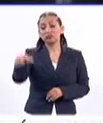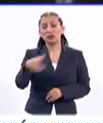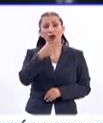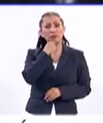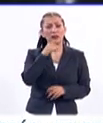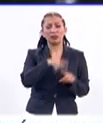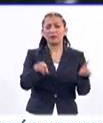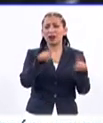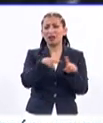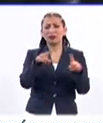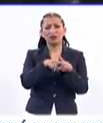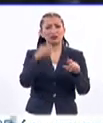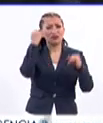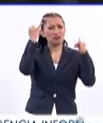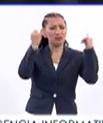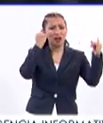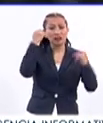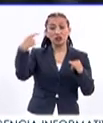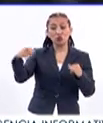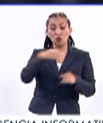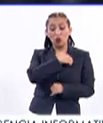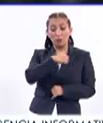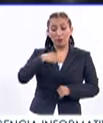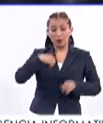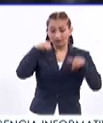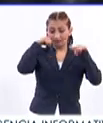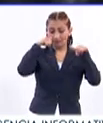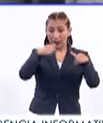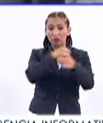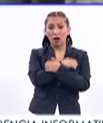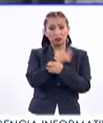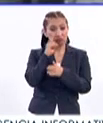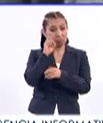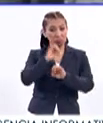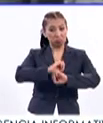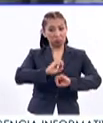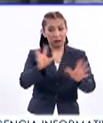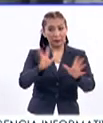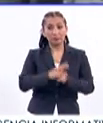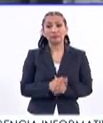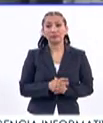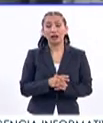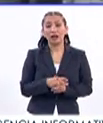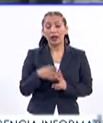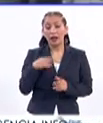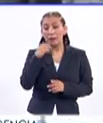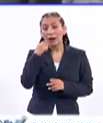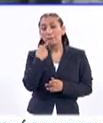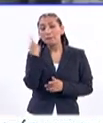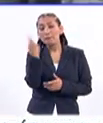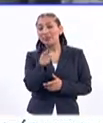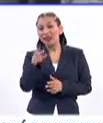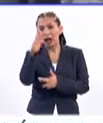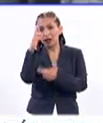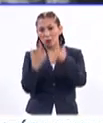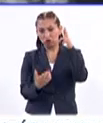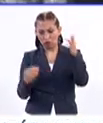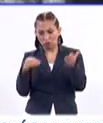hombre multifacético, pero su compromiso con la educación fue evidente, plasmando las demandas de la